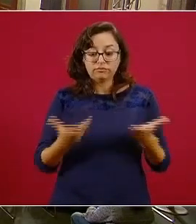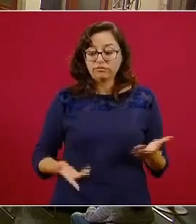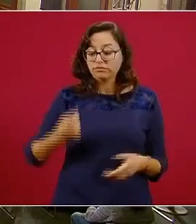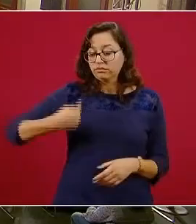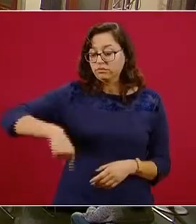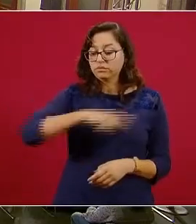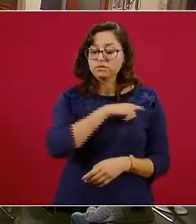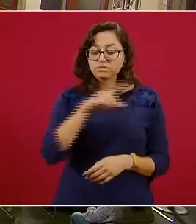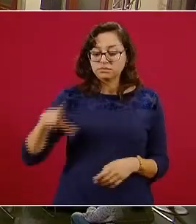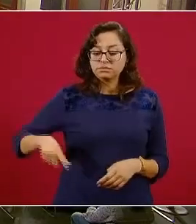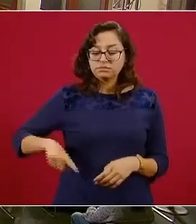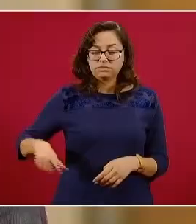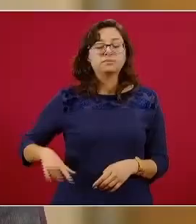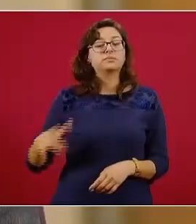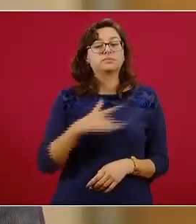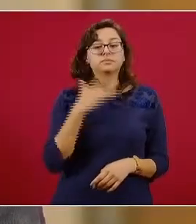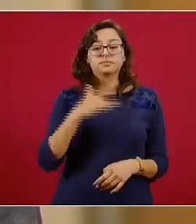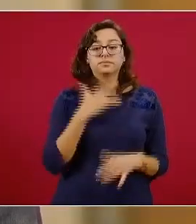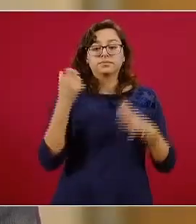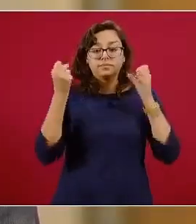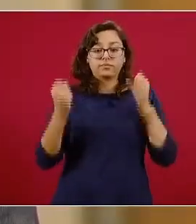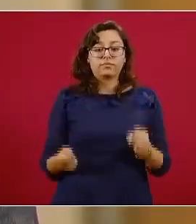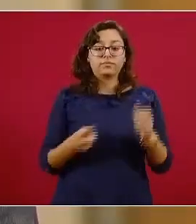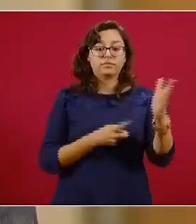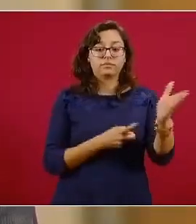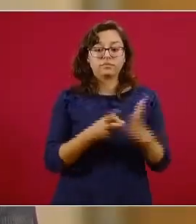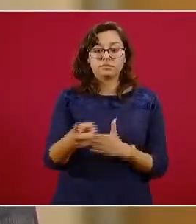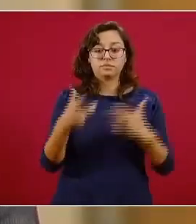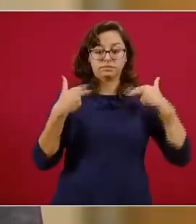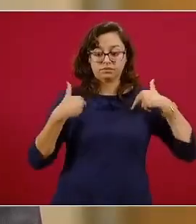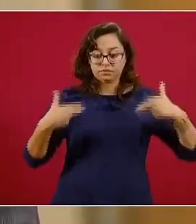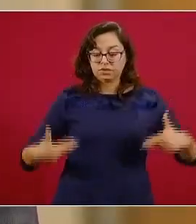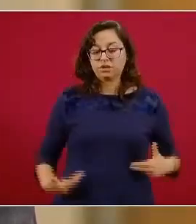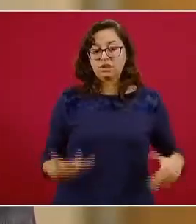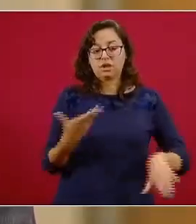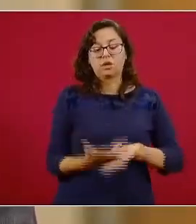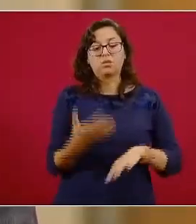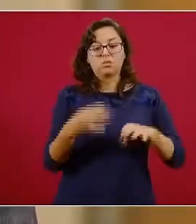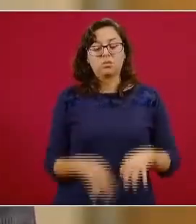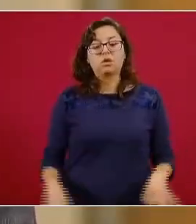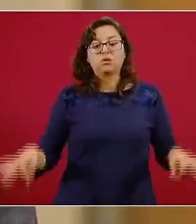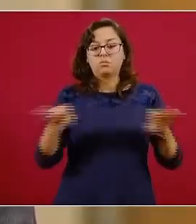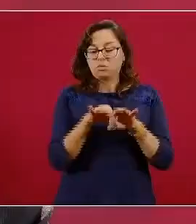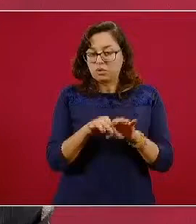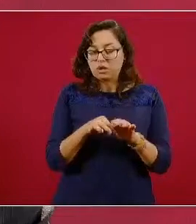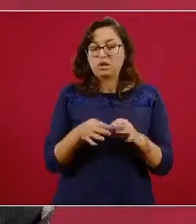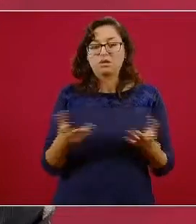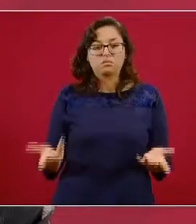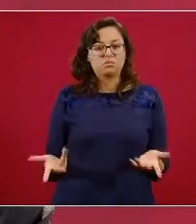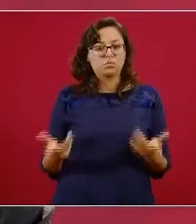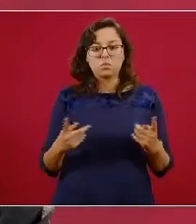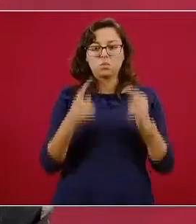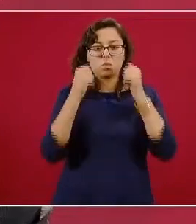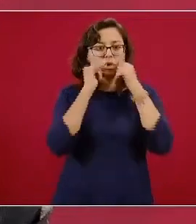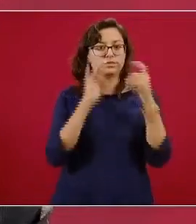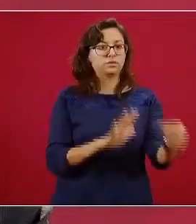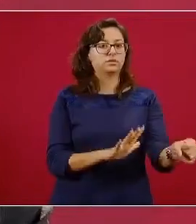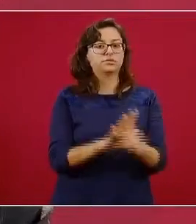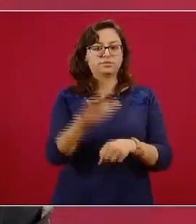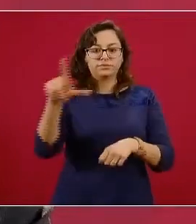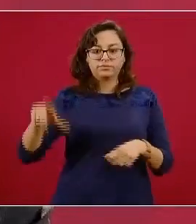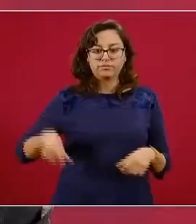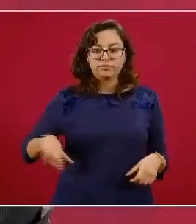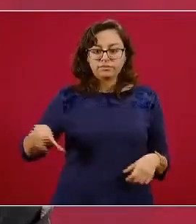los derechos humanos son un elemento fundamental de la acción de cualquier gobierno, en su